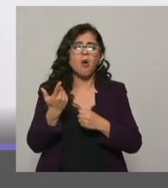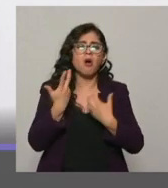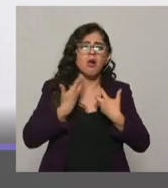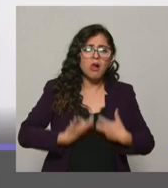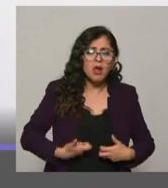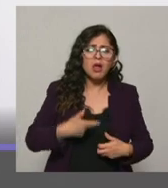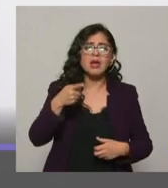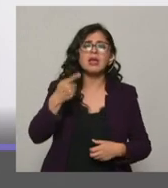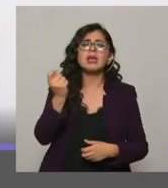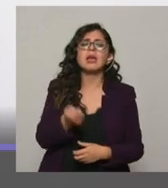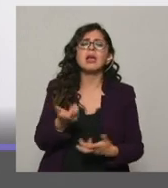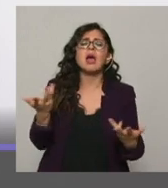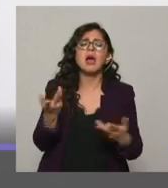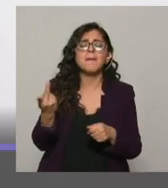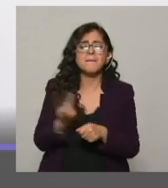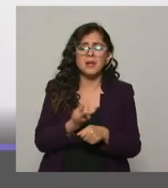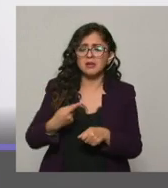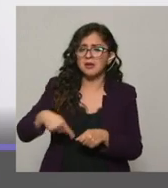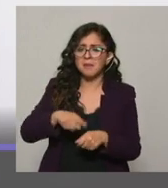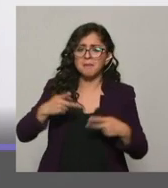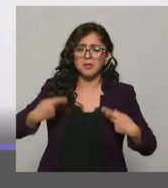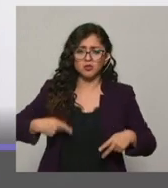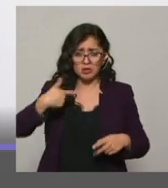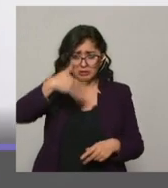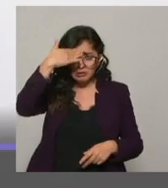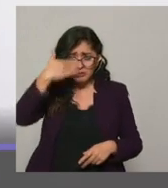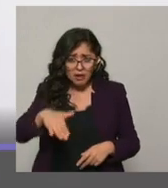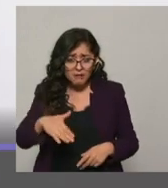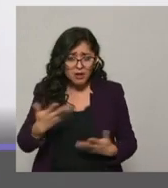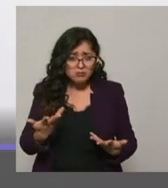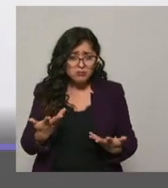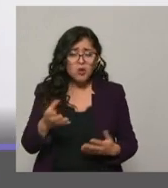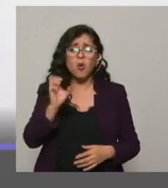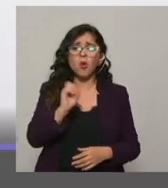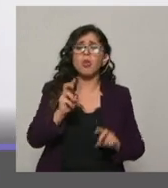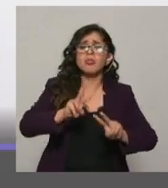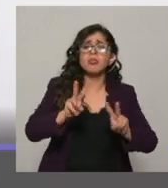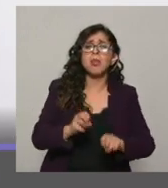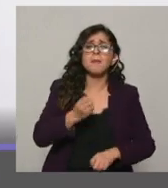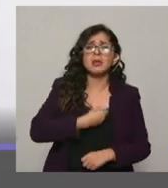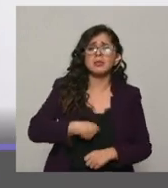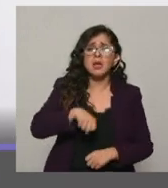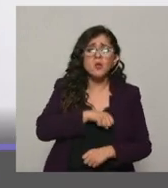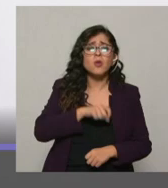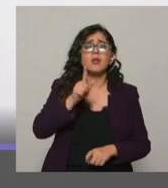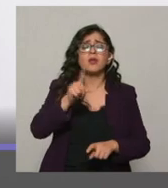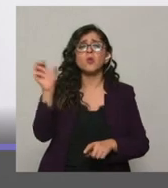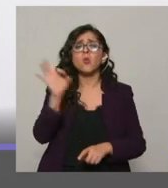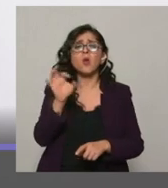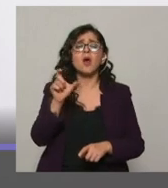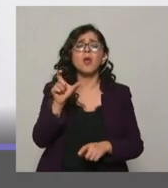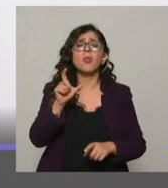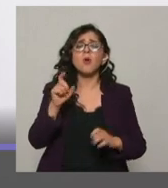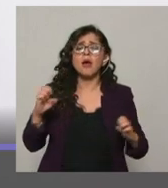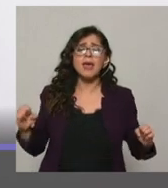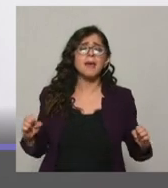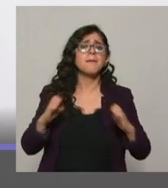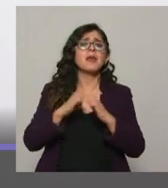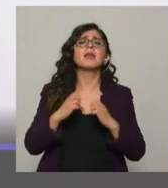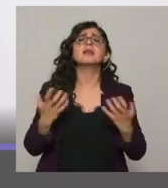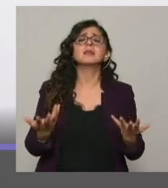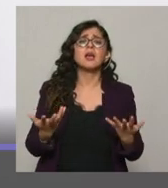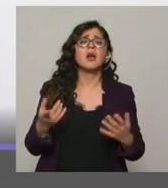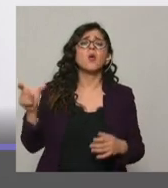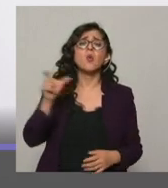para hacerle frente a esta situación? El tema de salud, por ejemplo, ¿qué tan eficientes son los servicios de emergencia? ¿Cuánto tarda